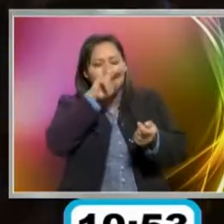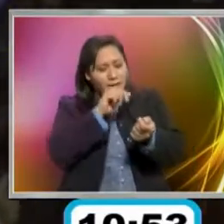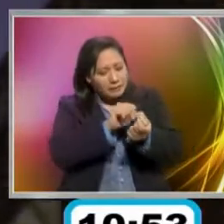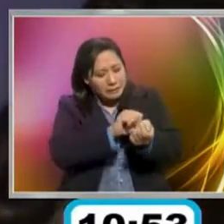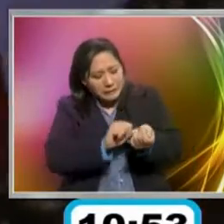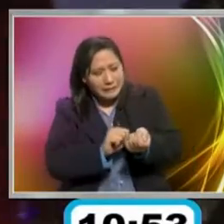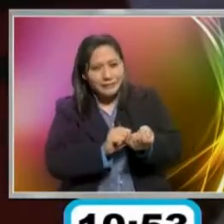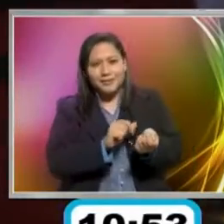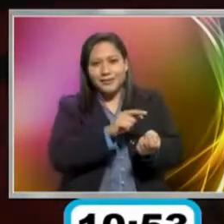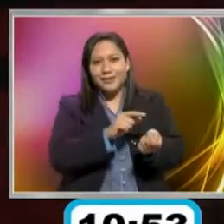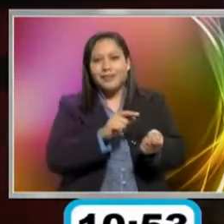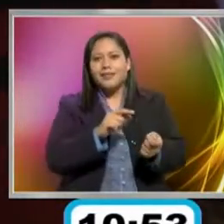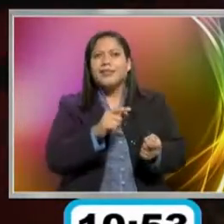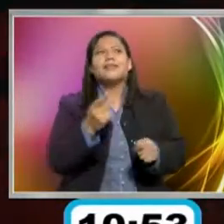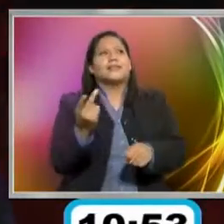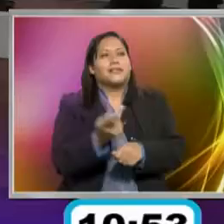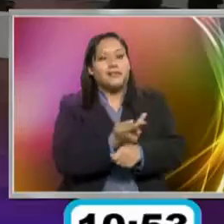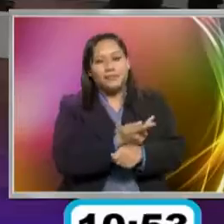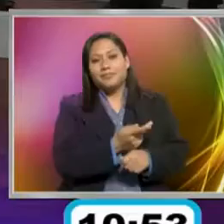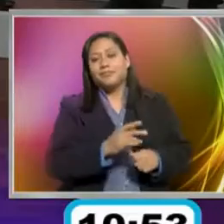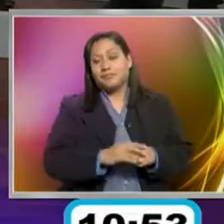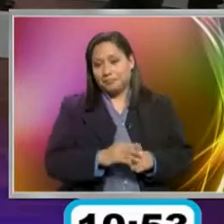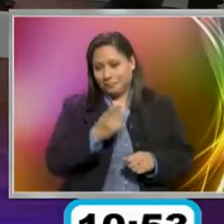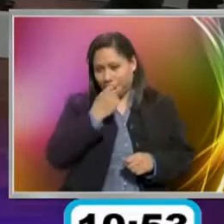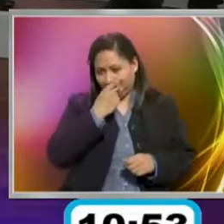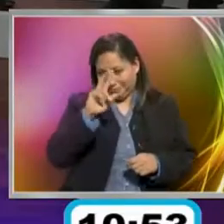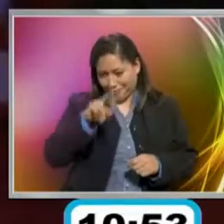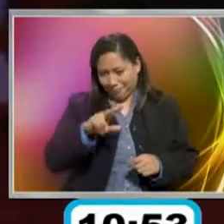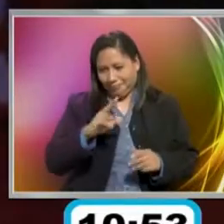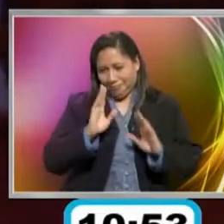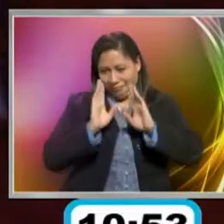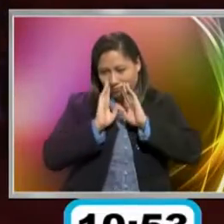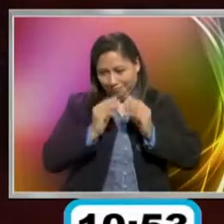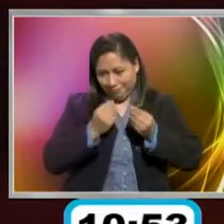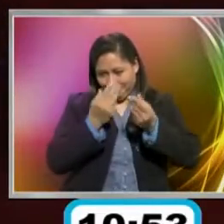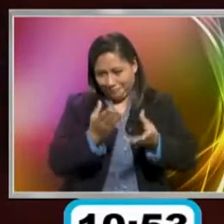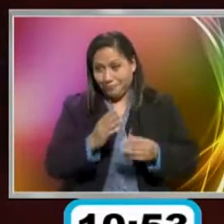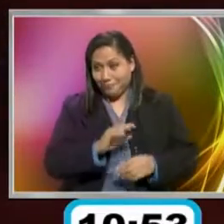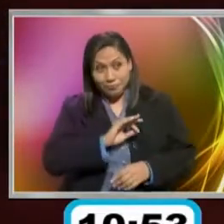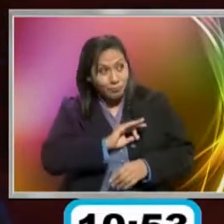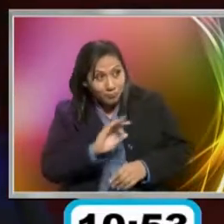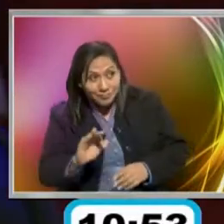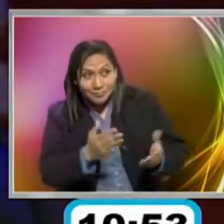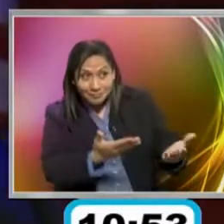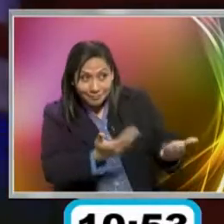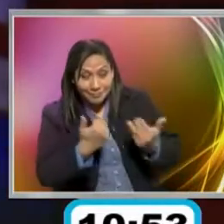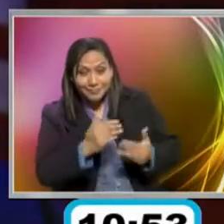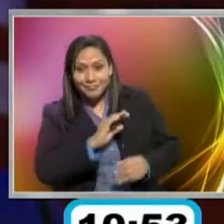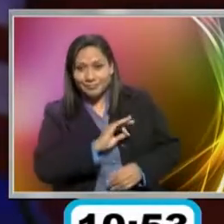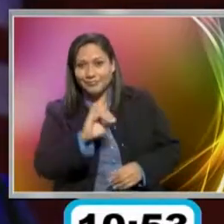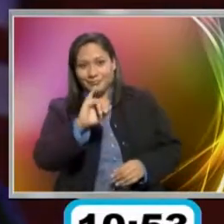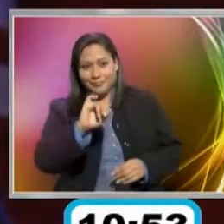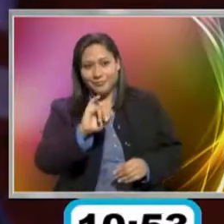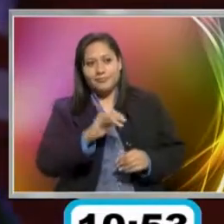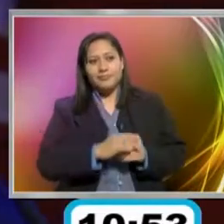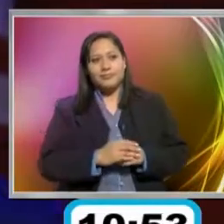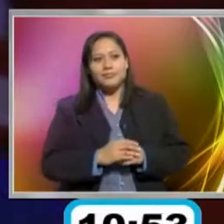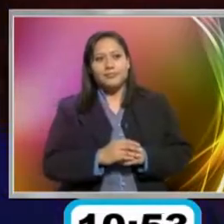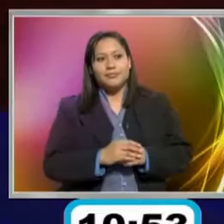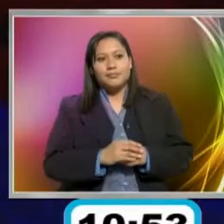hiciste esa canción, ¿qué te pasó? Pues le voy a decir la verdad. Sí, se puede decir. ¿Se puede decir? Sí, se puede decir, sí. Muy bien. No,